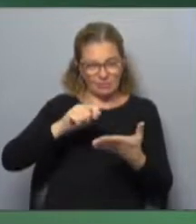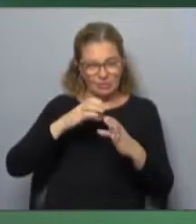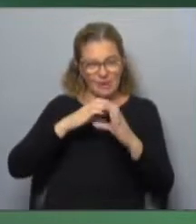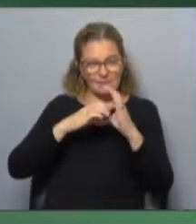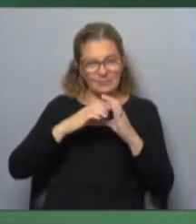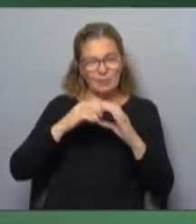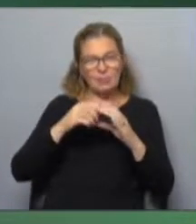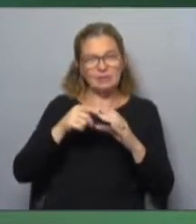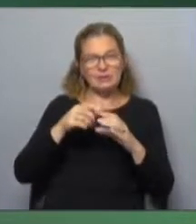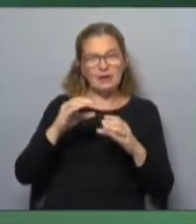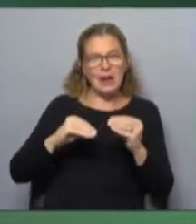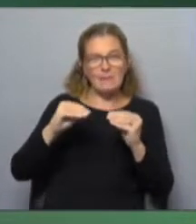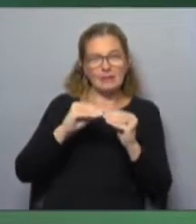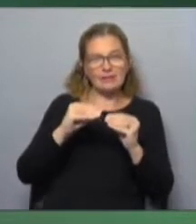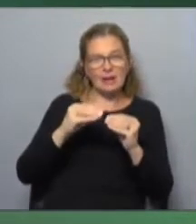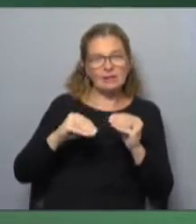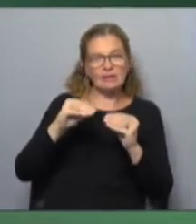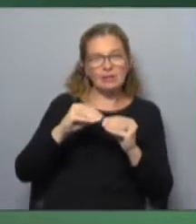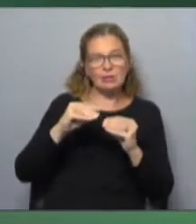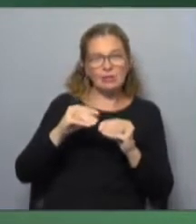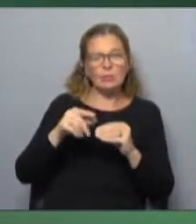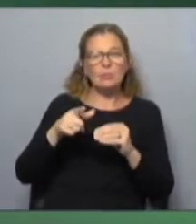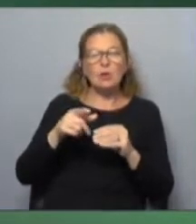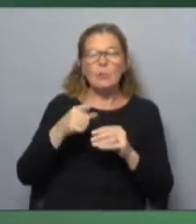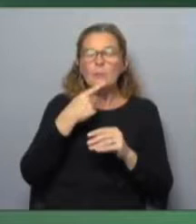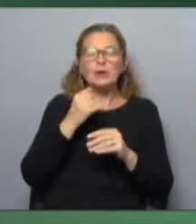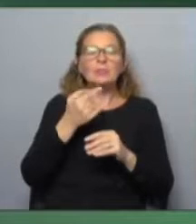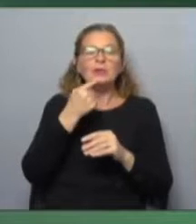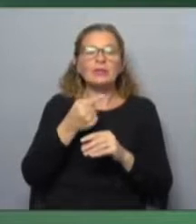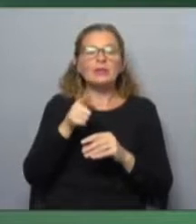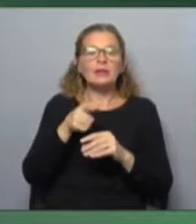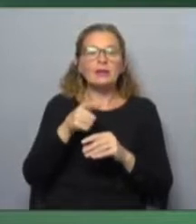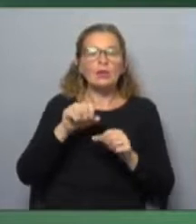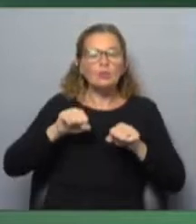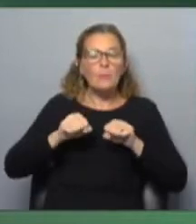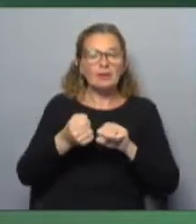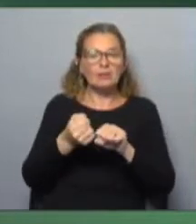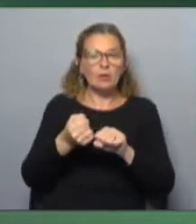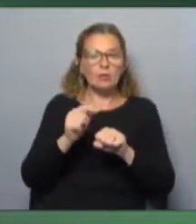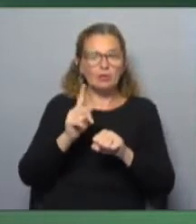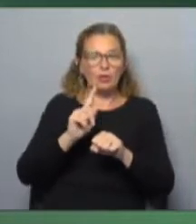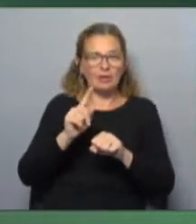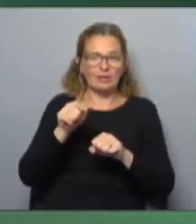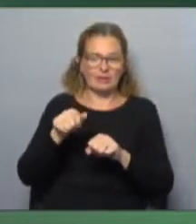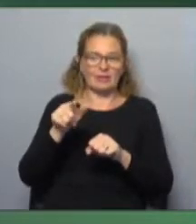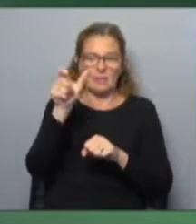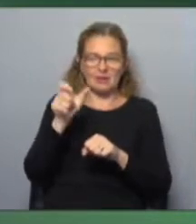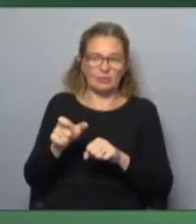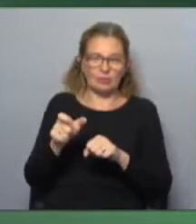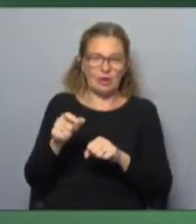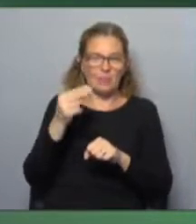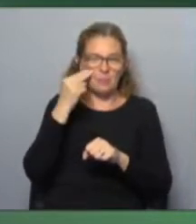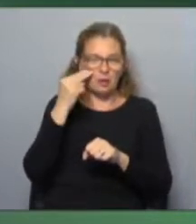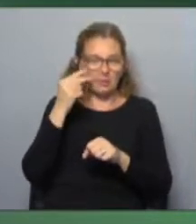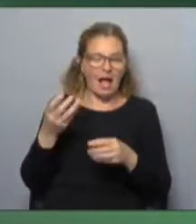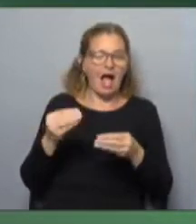agrega otros datos y también posturas empresariales. Por ejemplo, se dice que la suspensión no se debe a que la persona involucrada